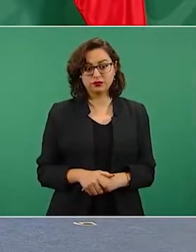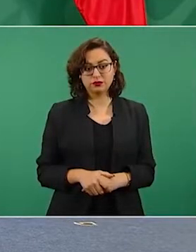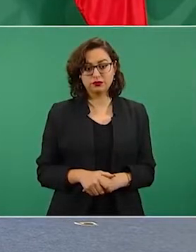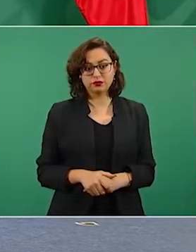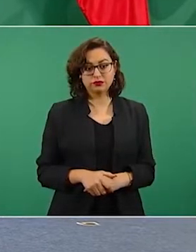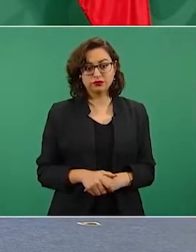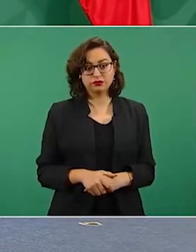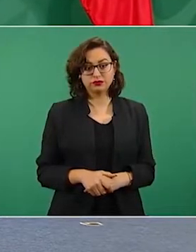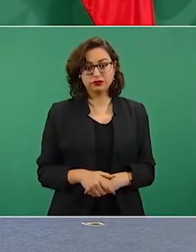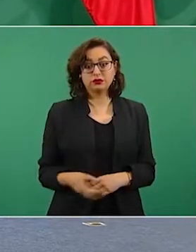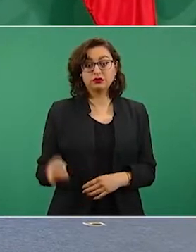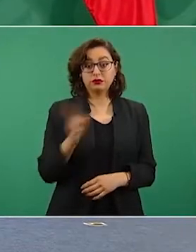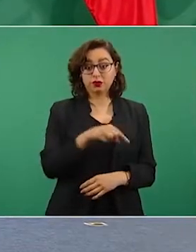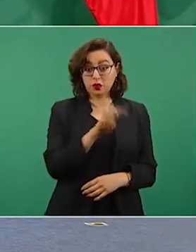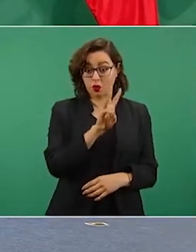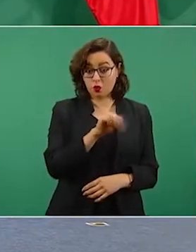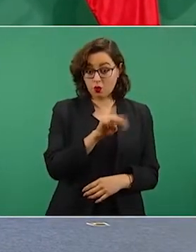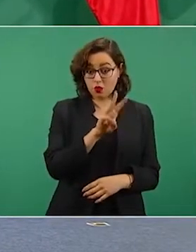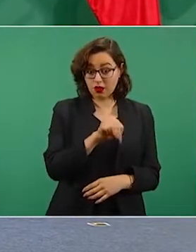Este es Walmart.